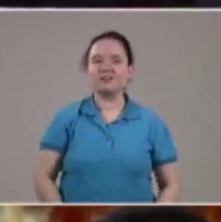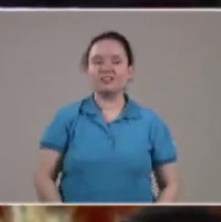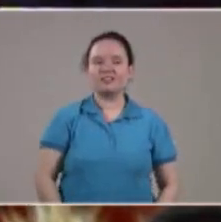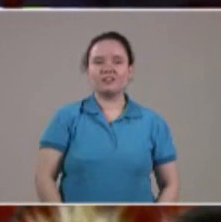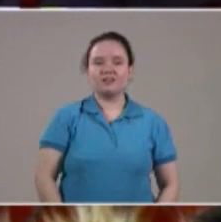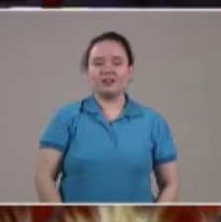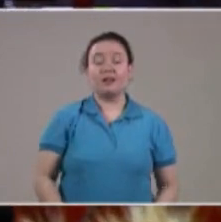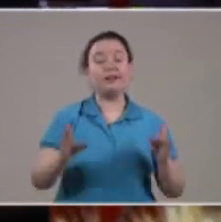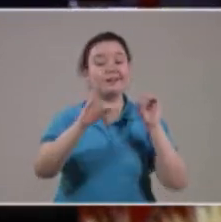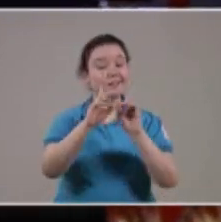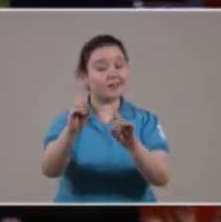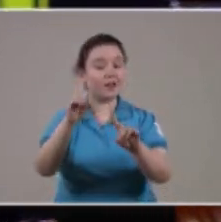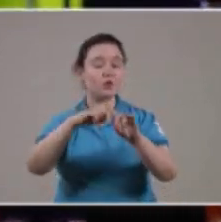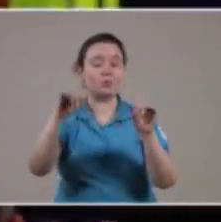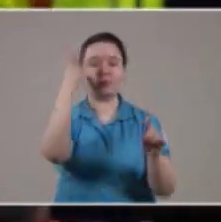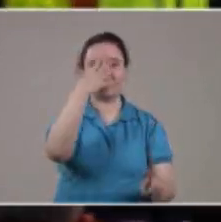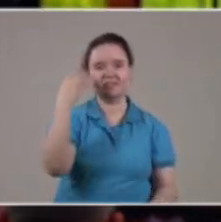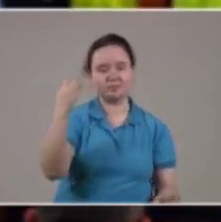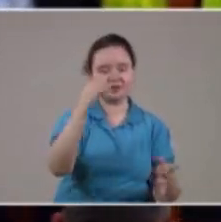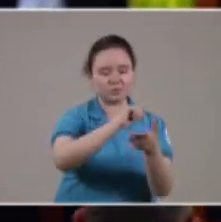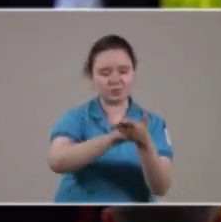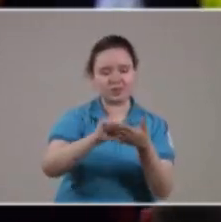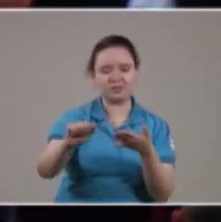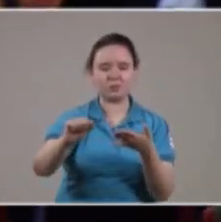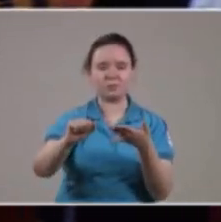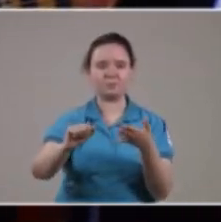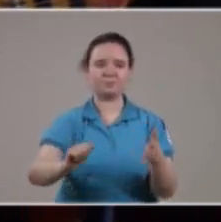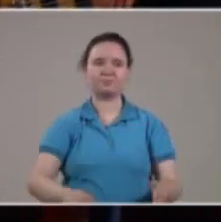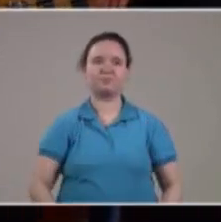dirigido por el poder del Santo Espíritu de Dios,